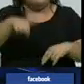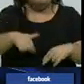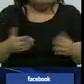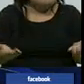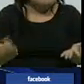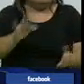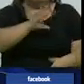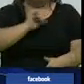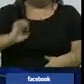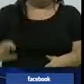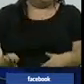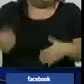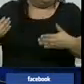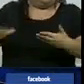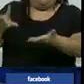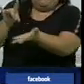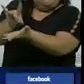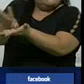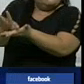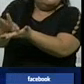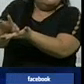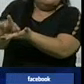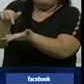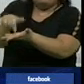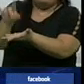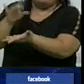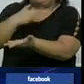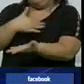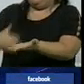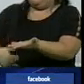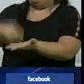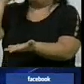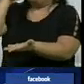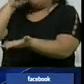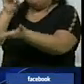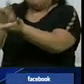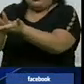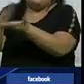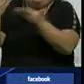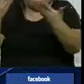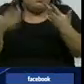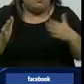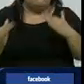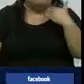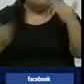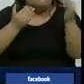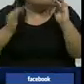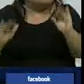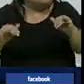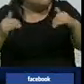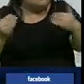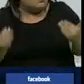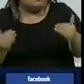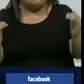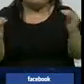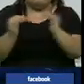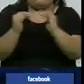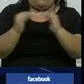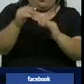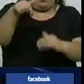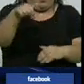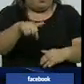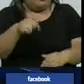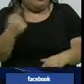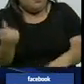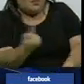Salvador, esta expulsión que dijo el presidente y hoy dio explicaciones de por qué se había dado, y también la reacción a nivel regional. De